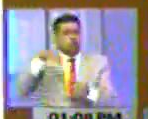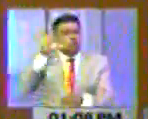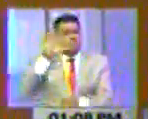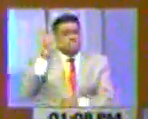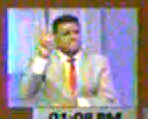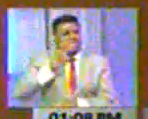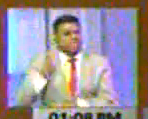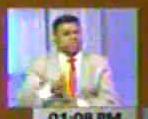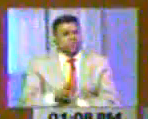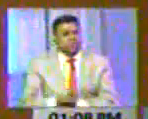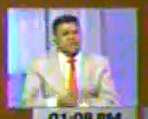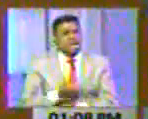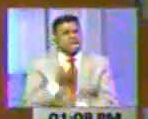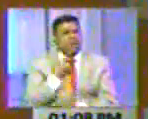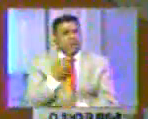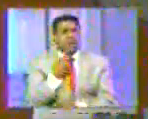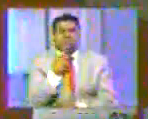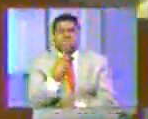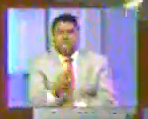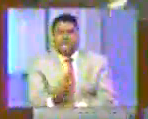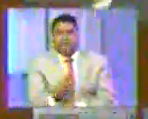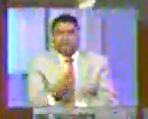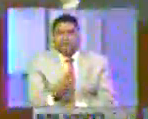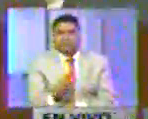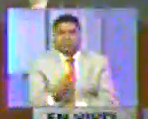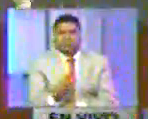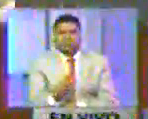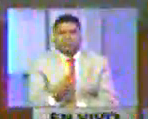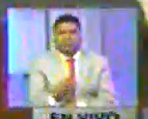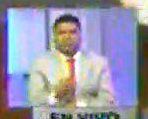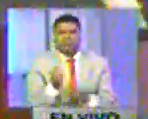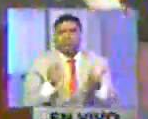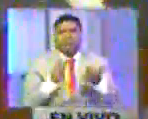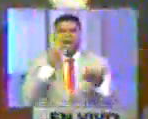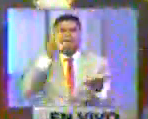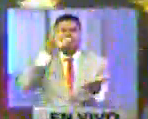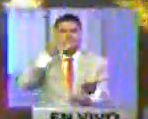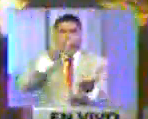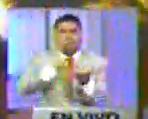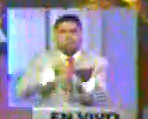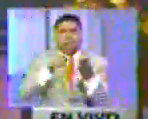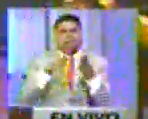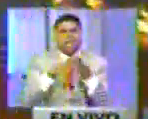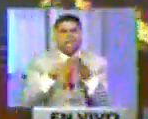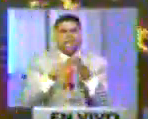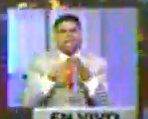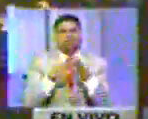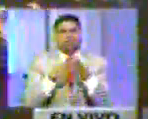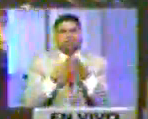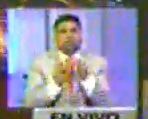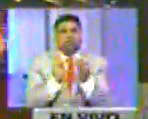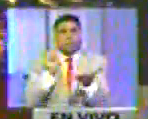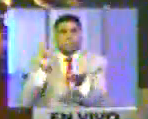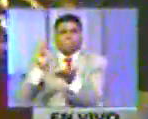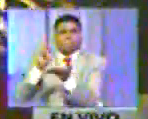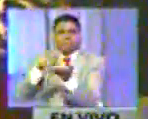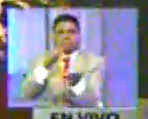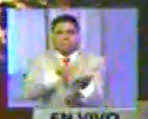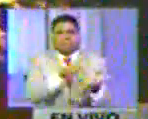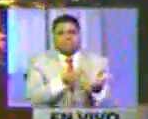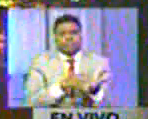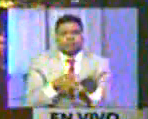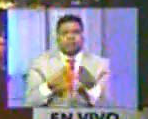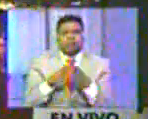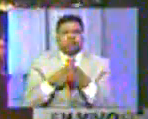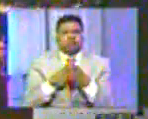respectivamente manifestaron su aprobación a las incursiones de la Unión